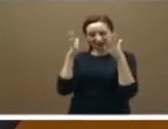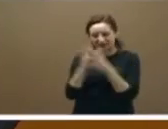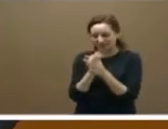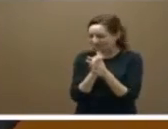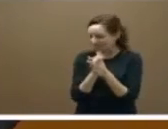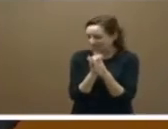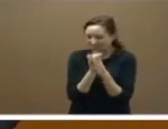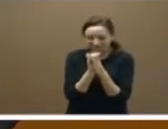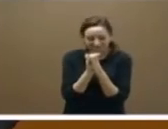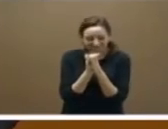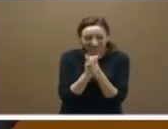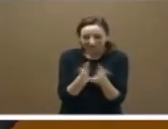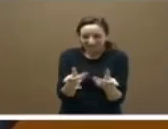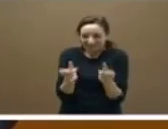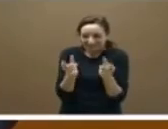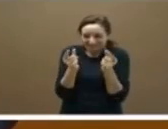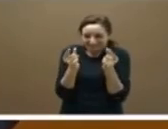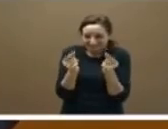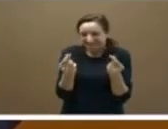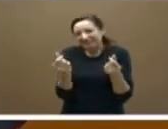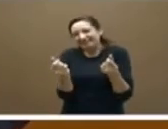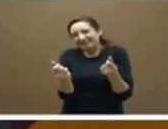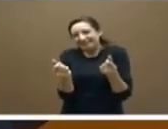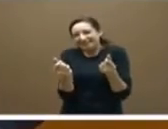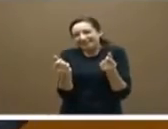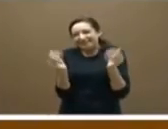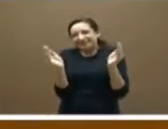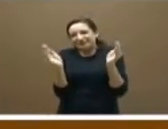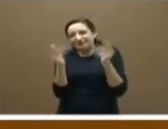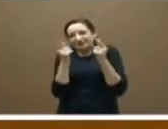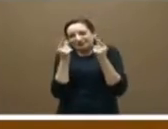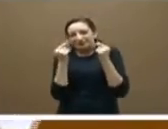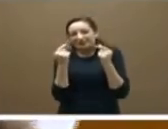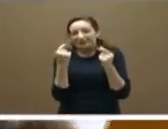deje la miopía economicista del sistema sanitario. Muchas gracias.